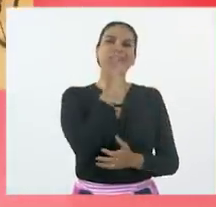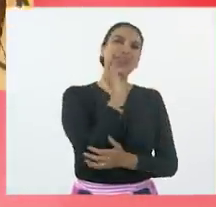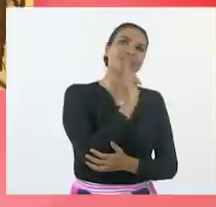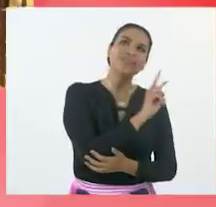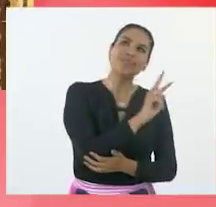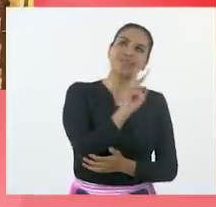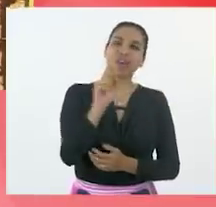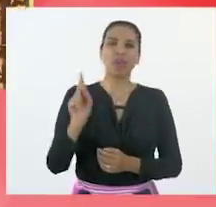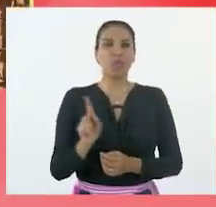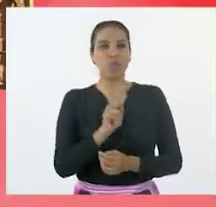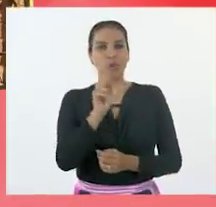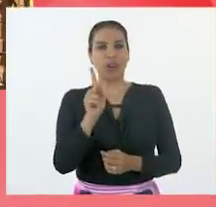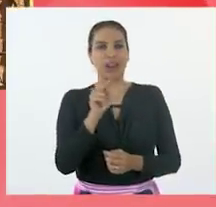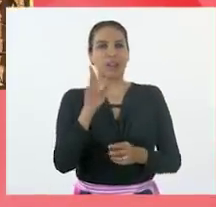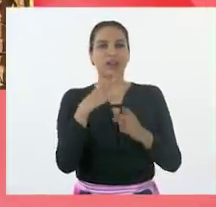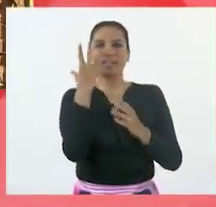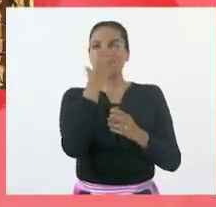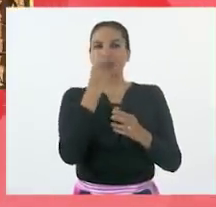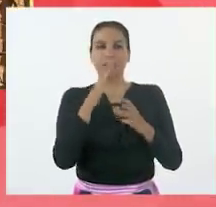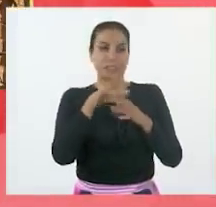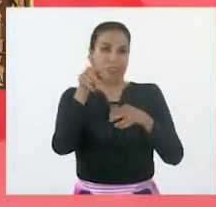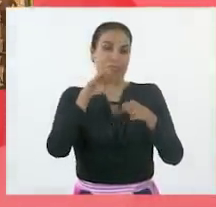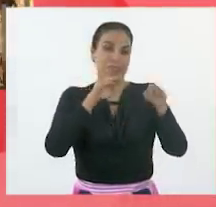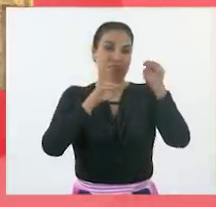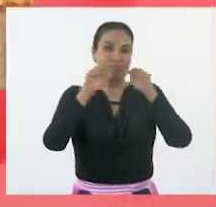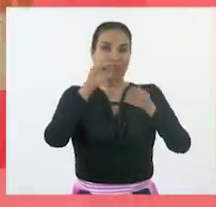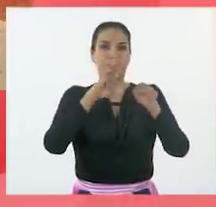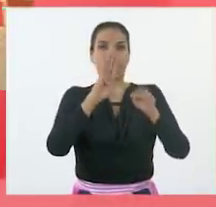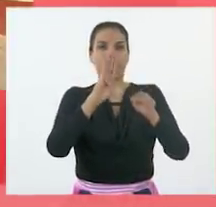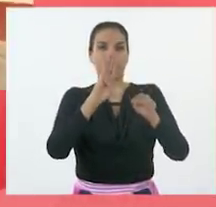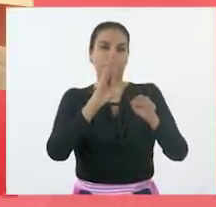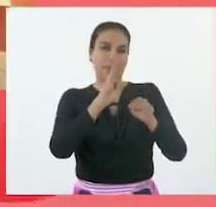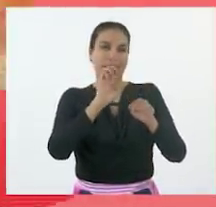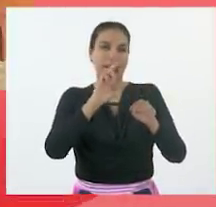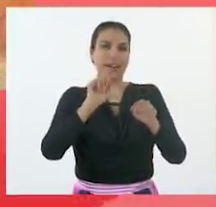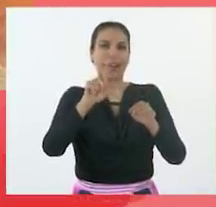pueblo contrasta con la magnificencia de la peña, dándole a